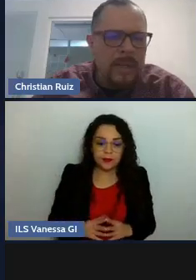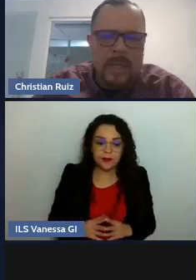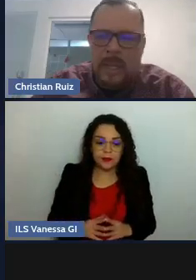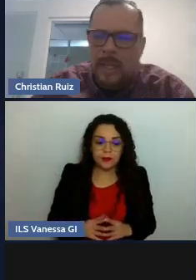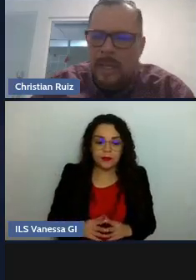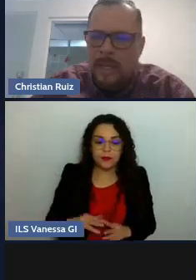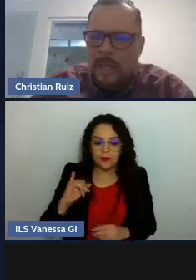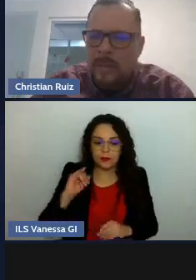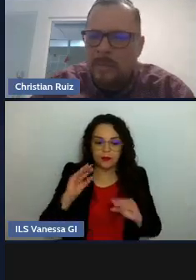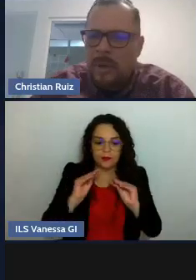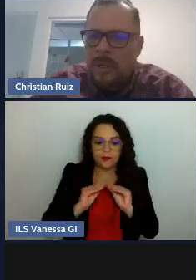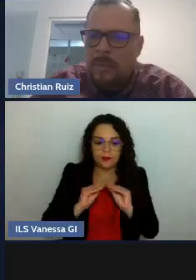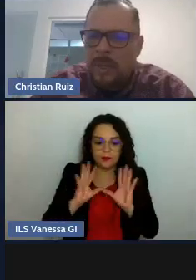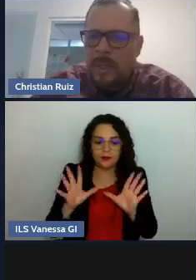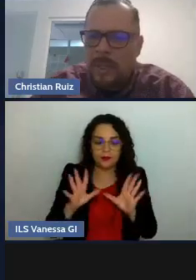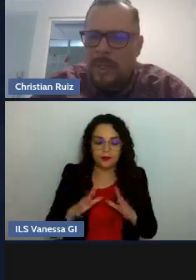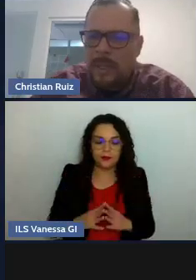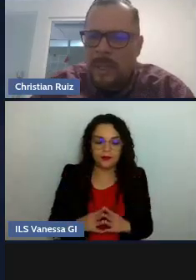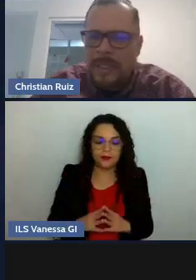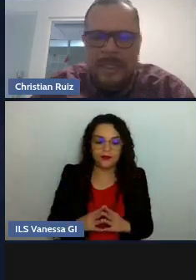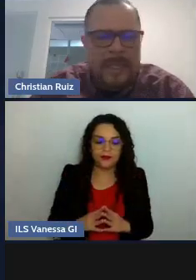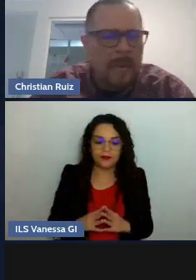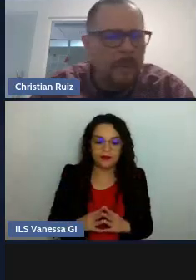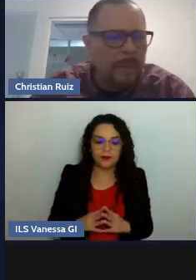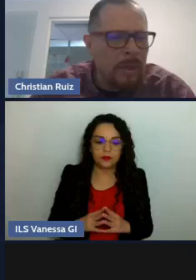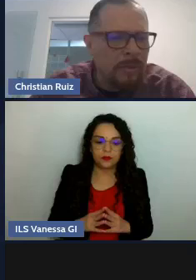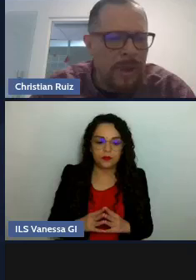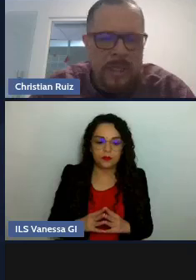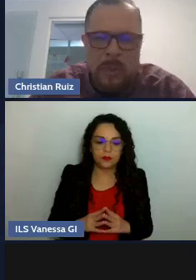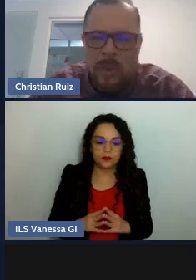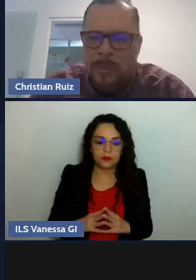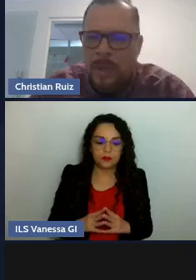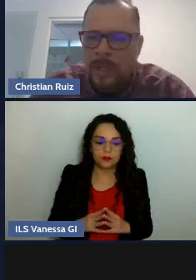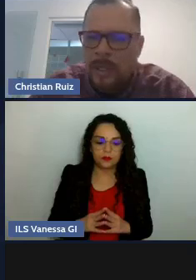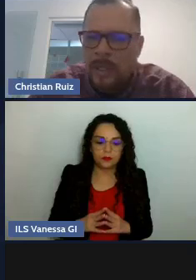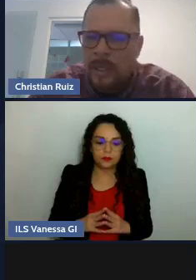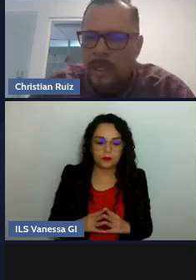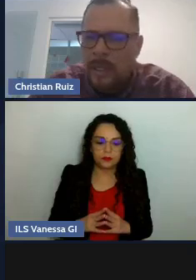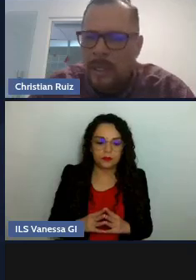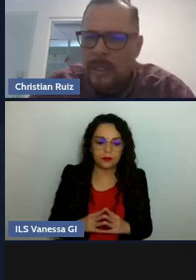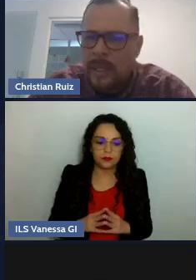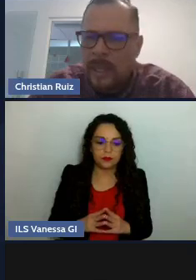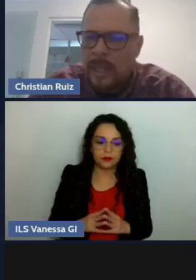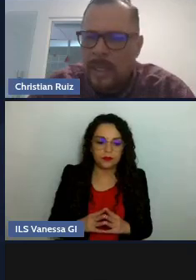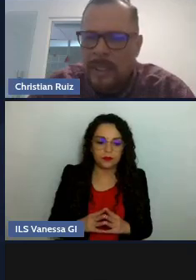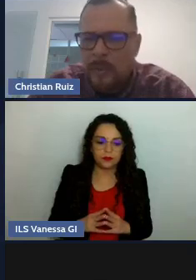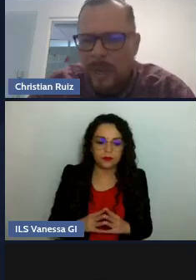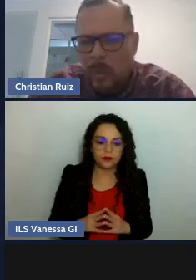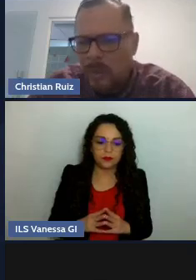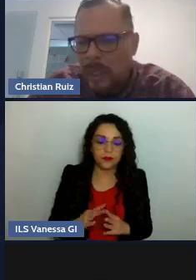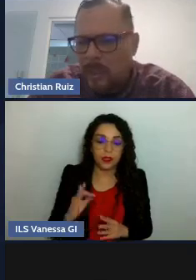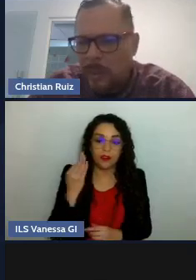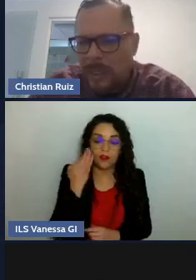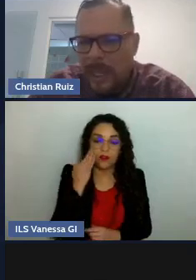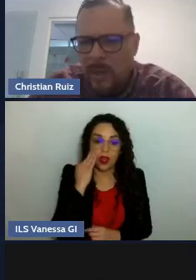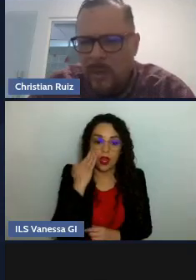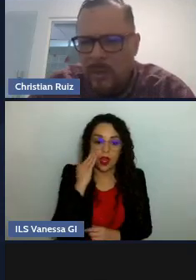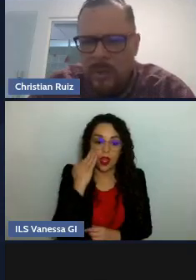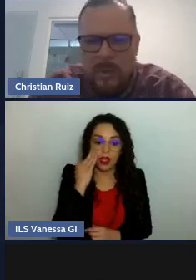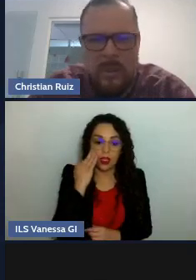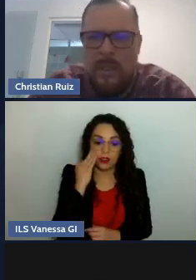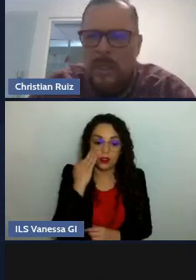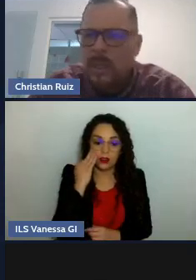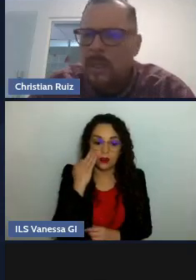Claro, ahorita pueden accesar por medio de Facebook y pueden hacer sus preguntas,